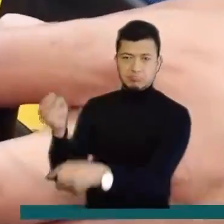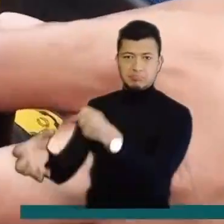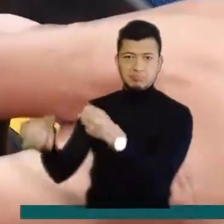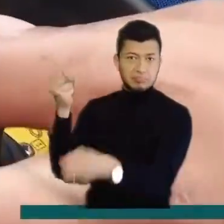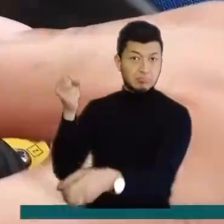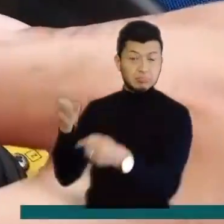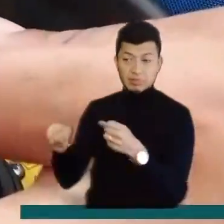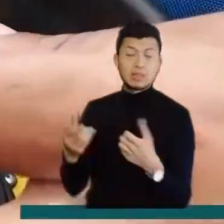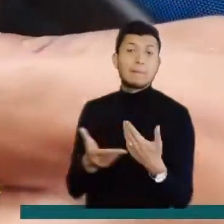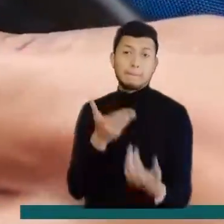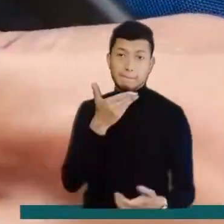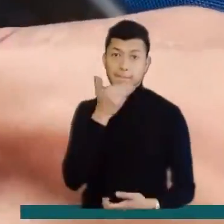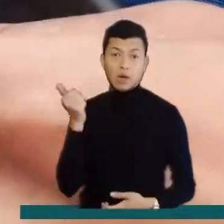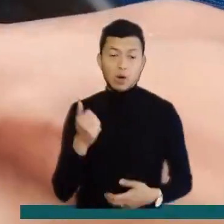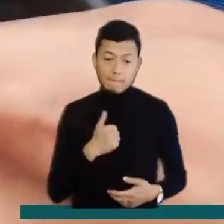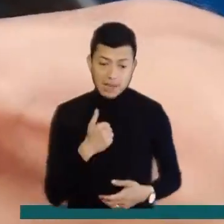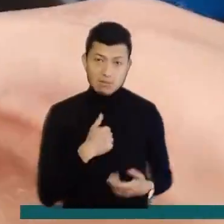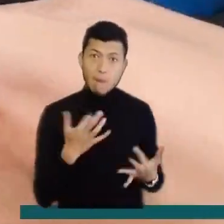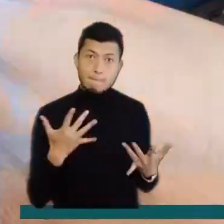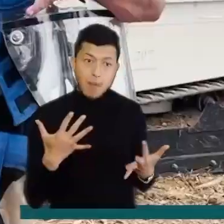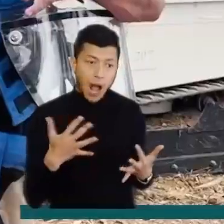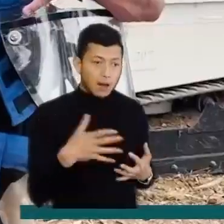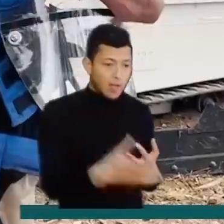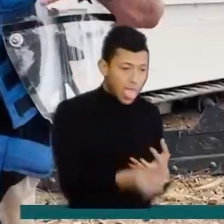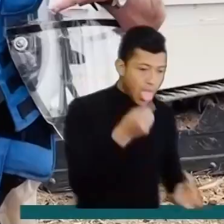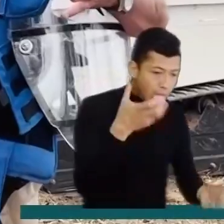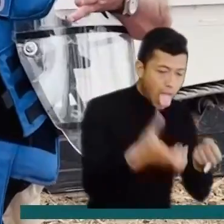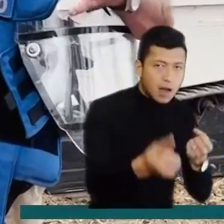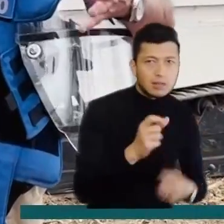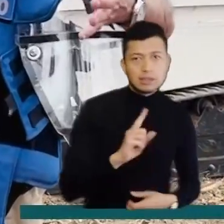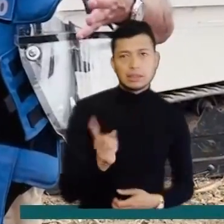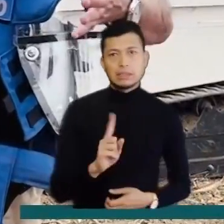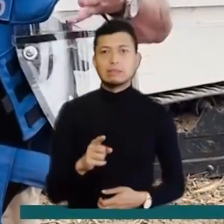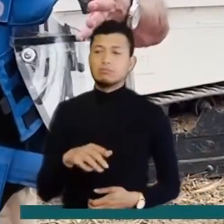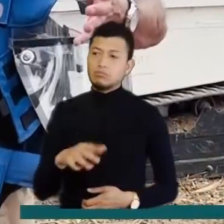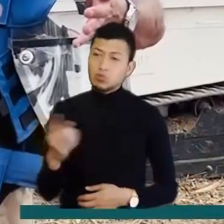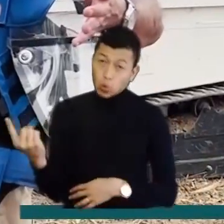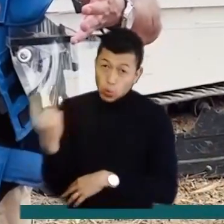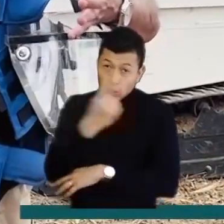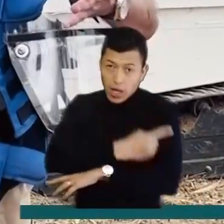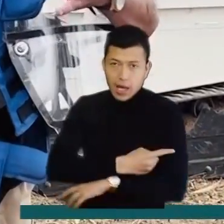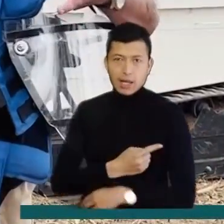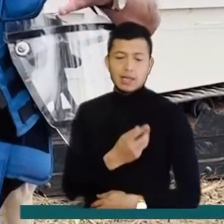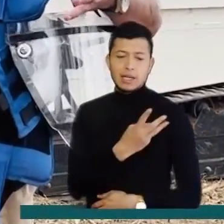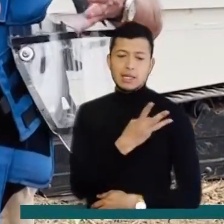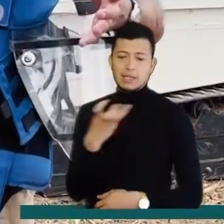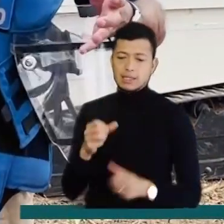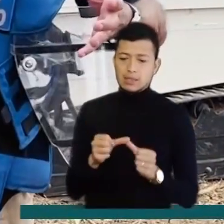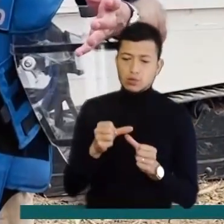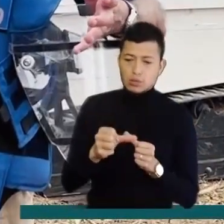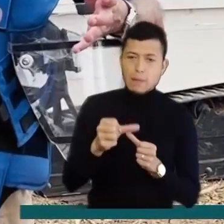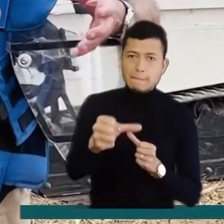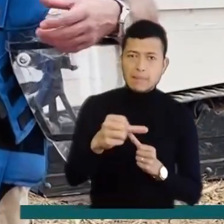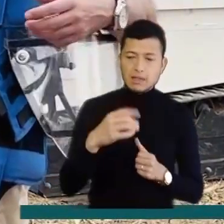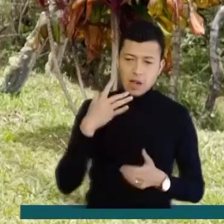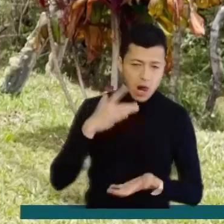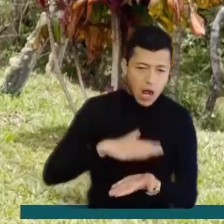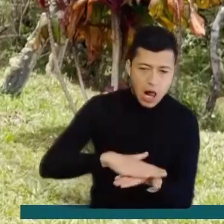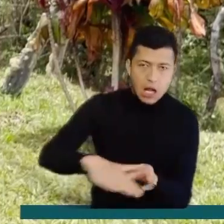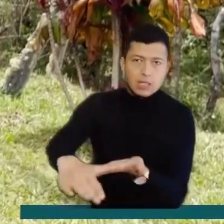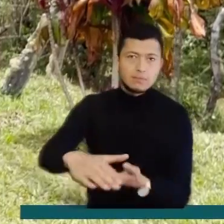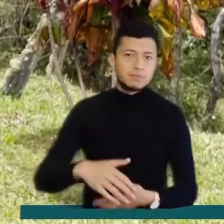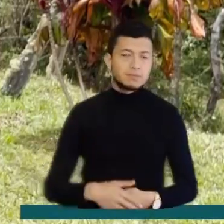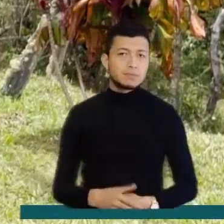es más eficiente que la técnica de desminado manual, ya que estamos logrando despejar diariamente cerca de 300 metros cuadrados.